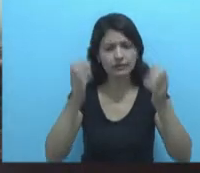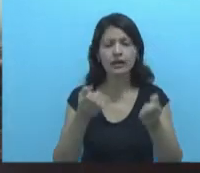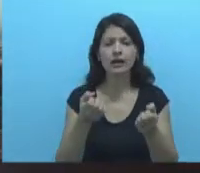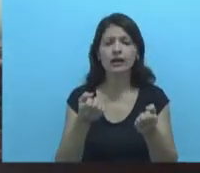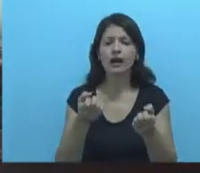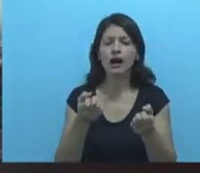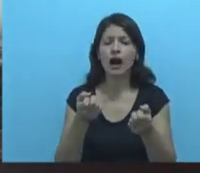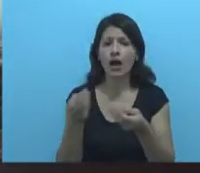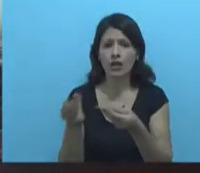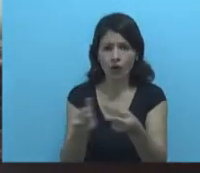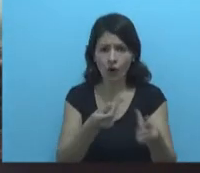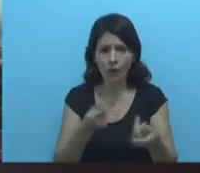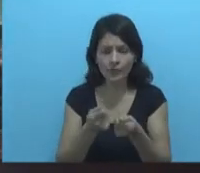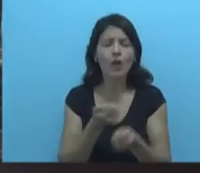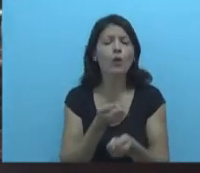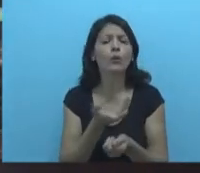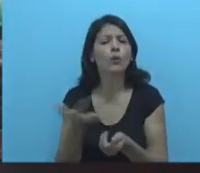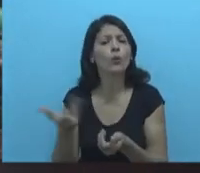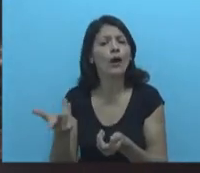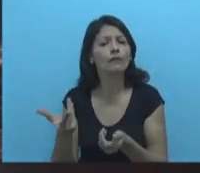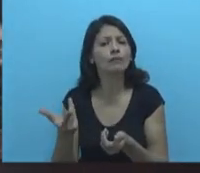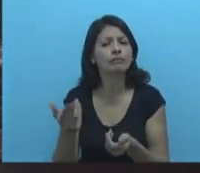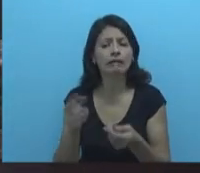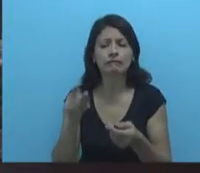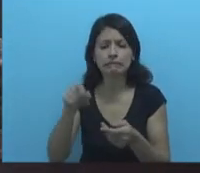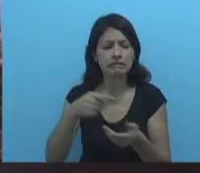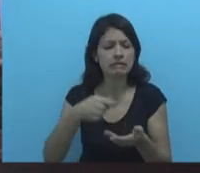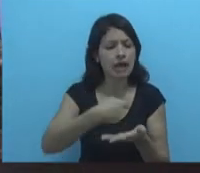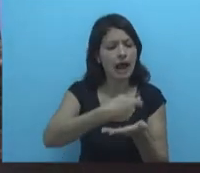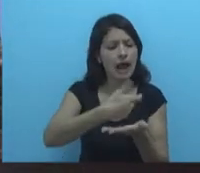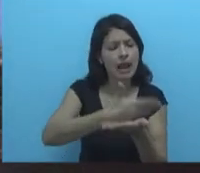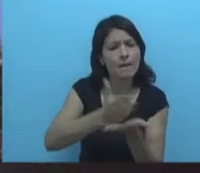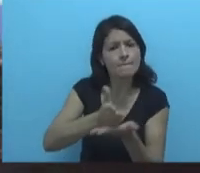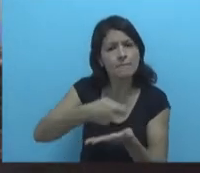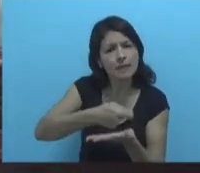serán destinadas a efectores de salud de toda la provincia.